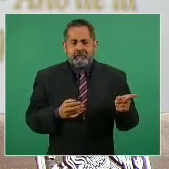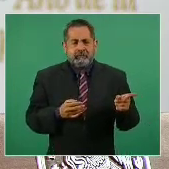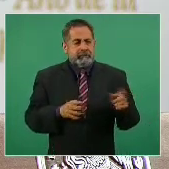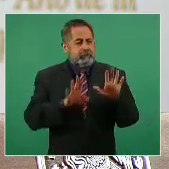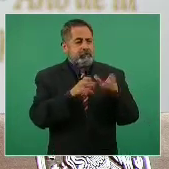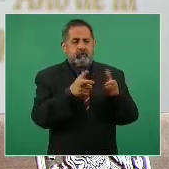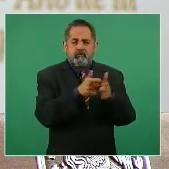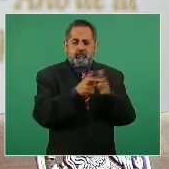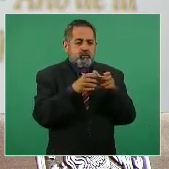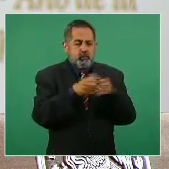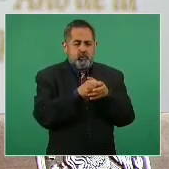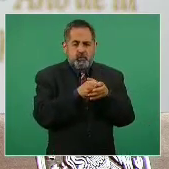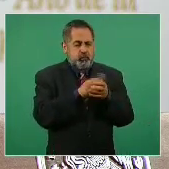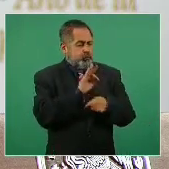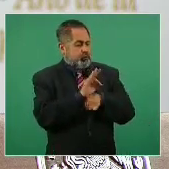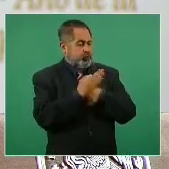a las minorías,